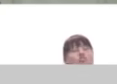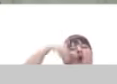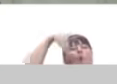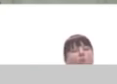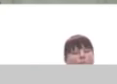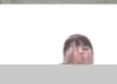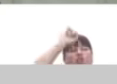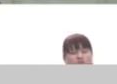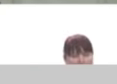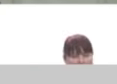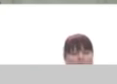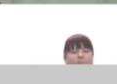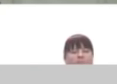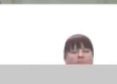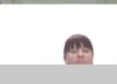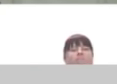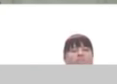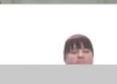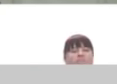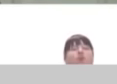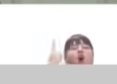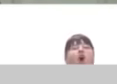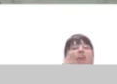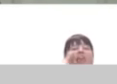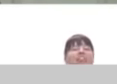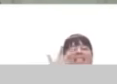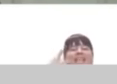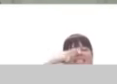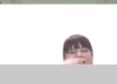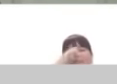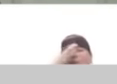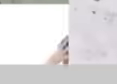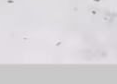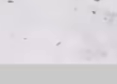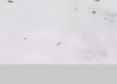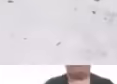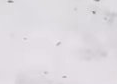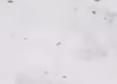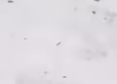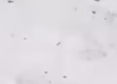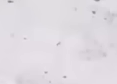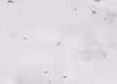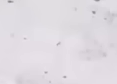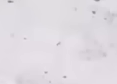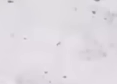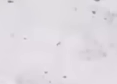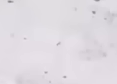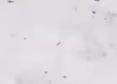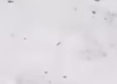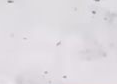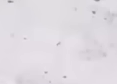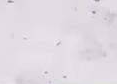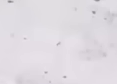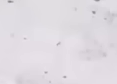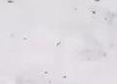es afirmativo a la orden del día 3724. Tras una maratónica sesión de más de 12 horas y